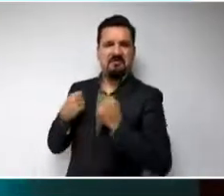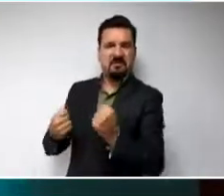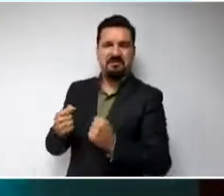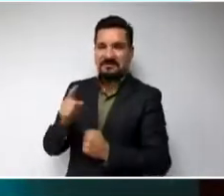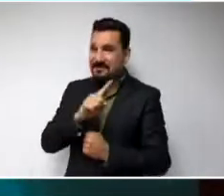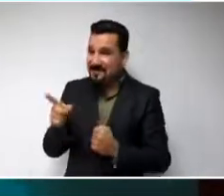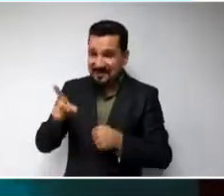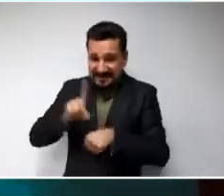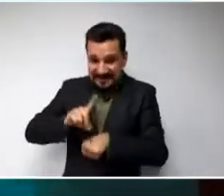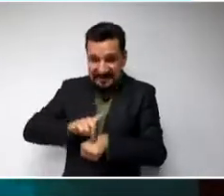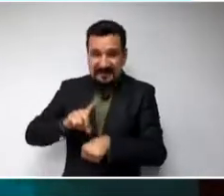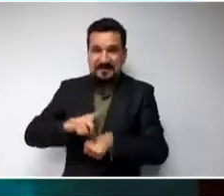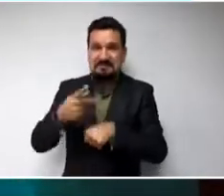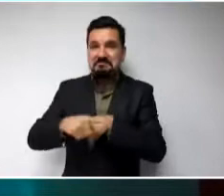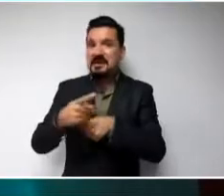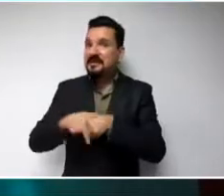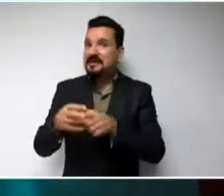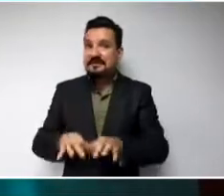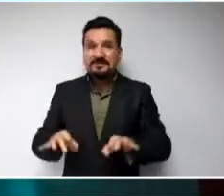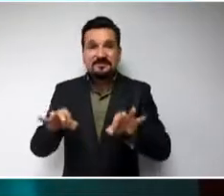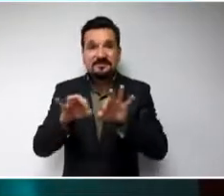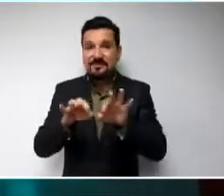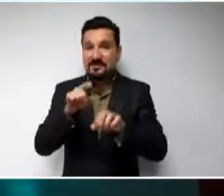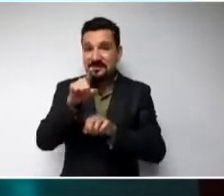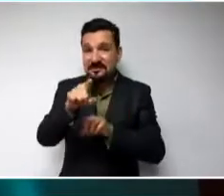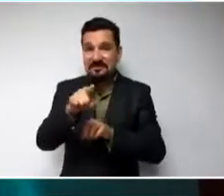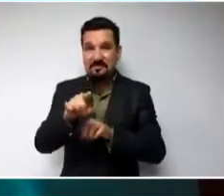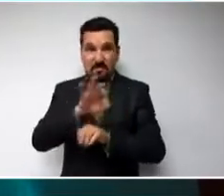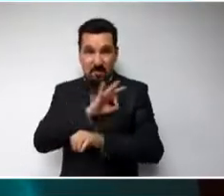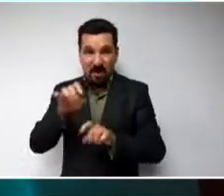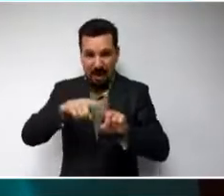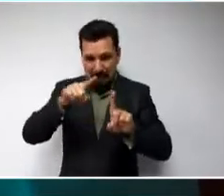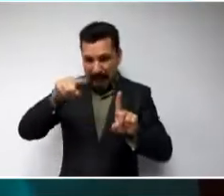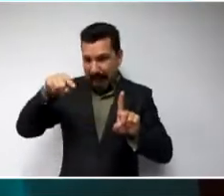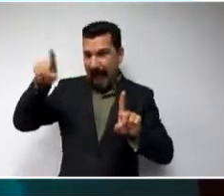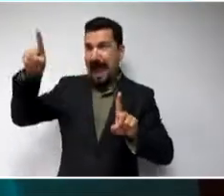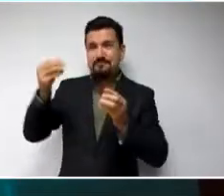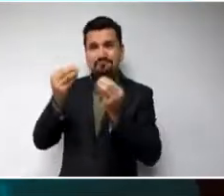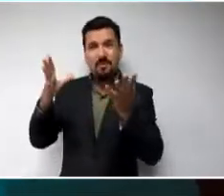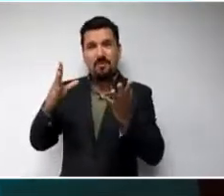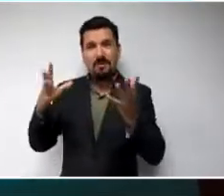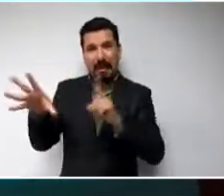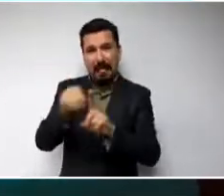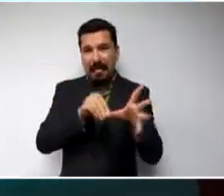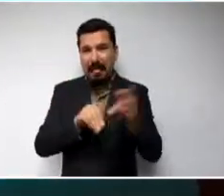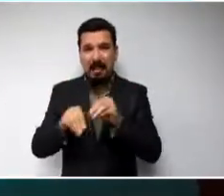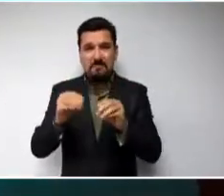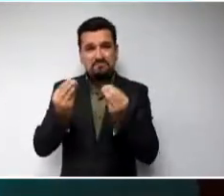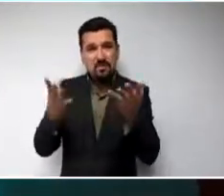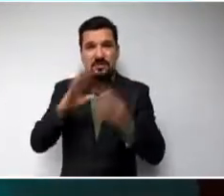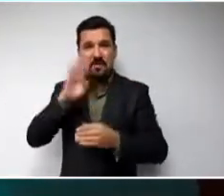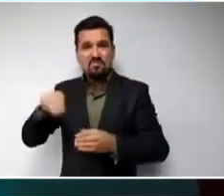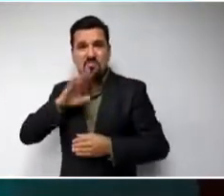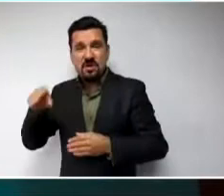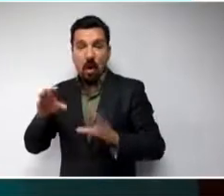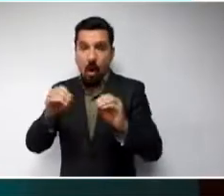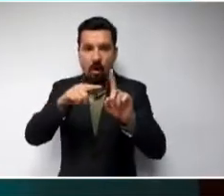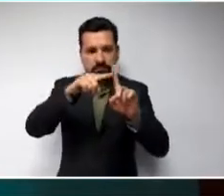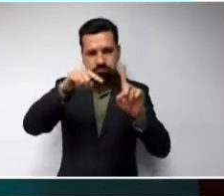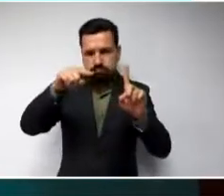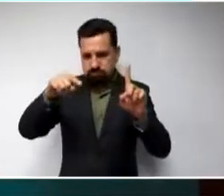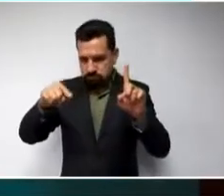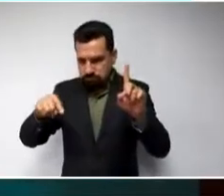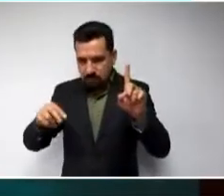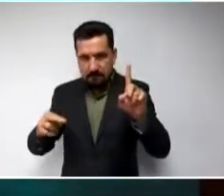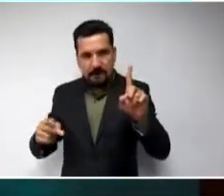decisivos o se nos disparan los contagios y las muertes o empieza a bajar la curva de la